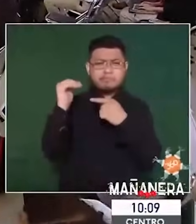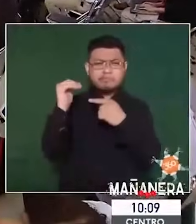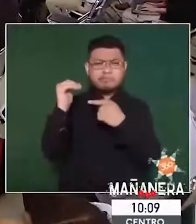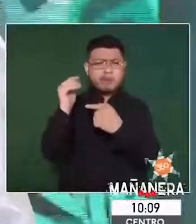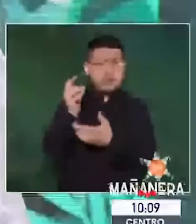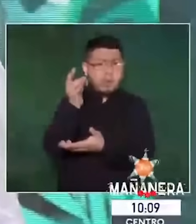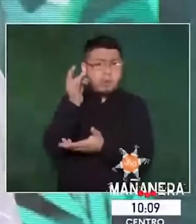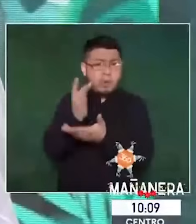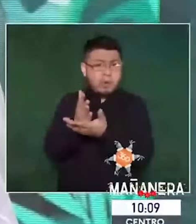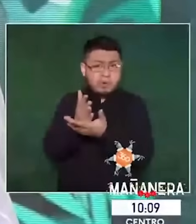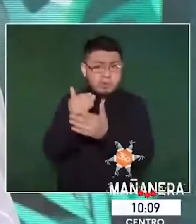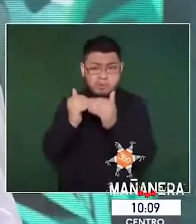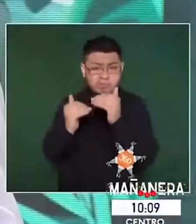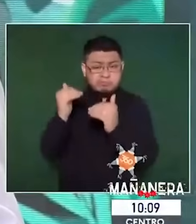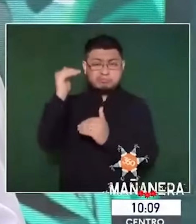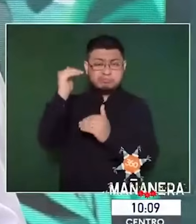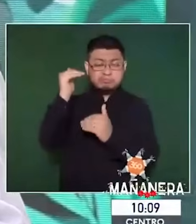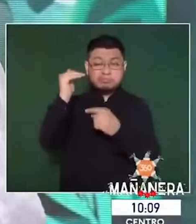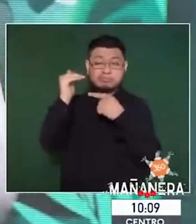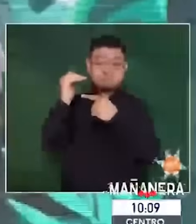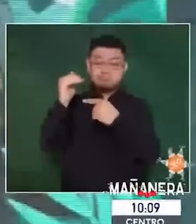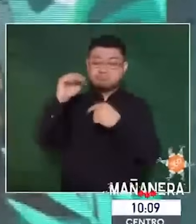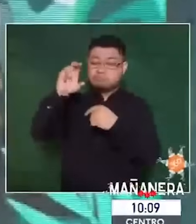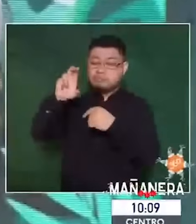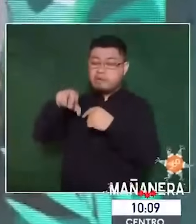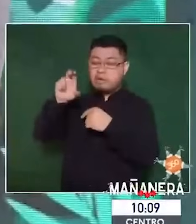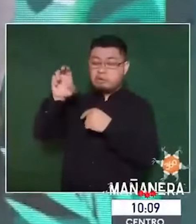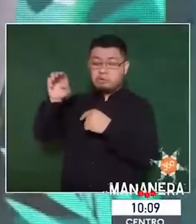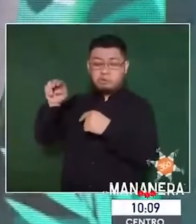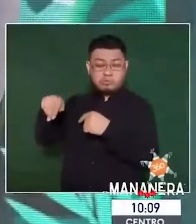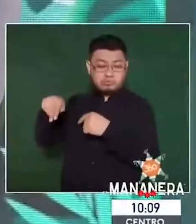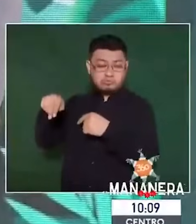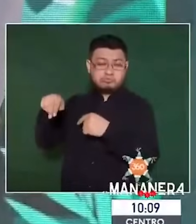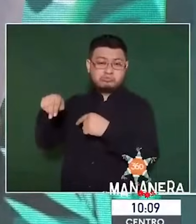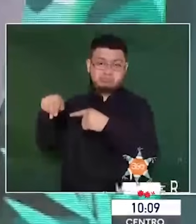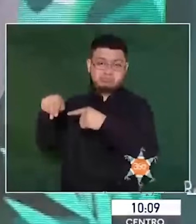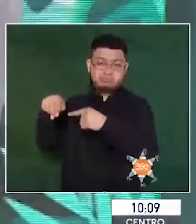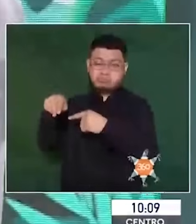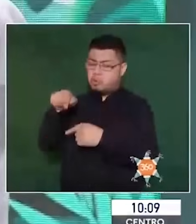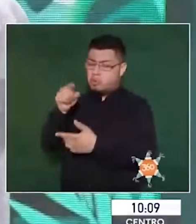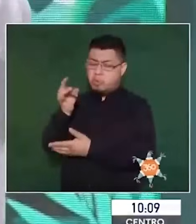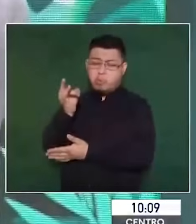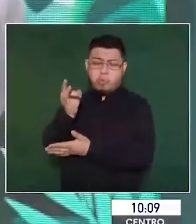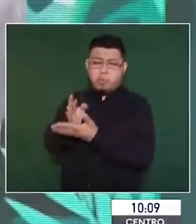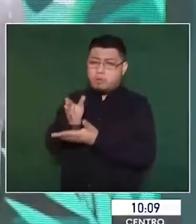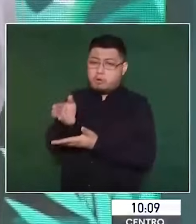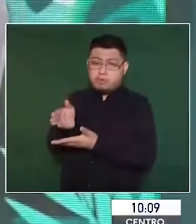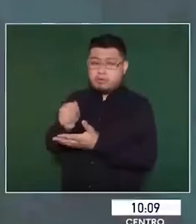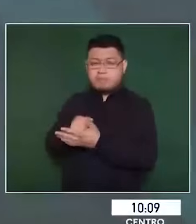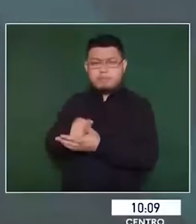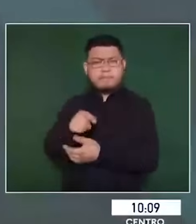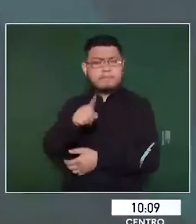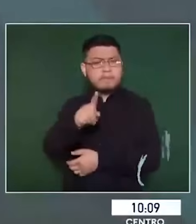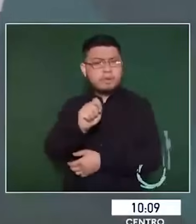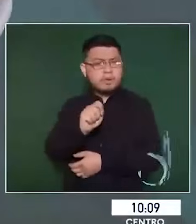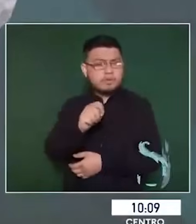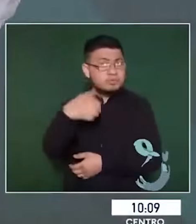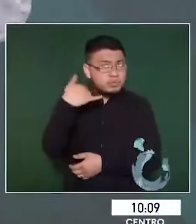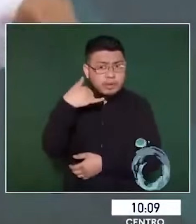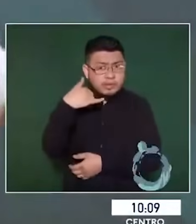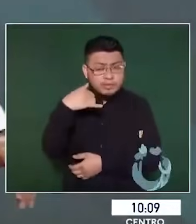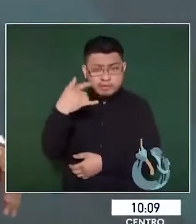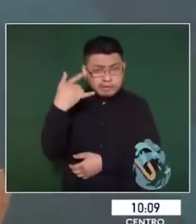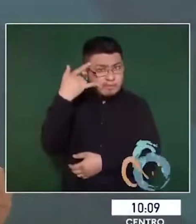de la península, Cancún, todo este tiempo, pero Yucatán y Campeche, el